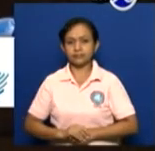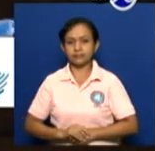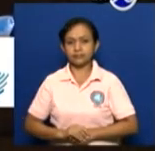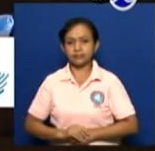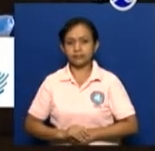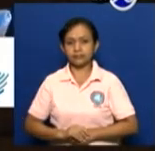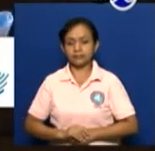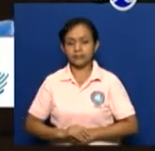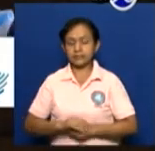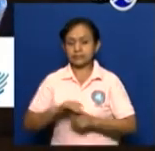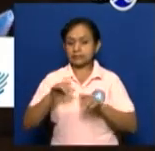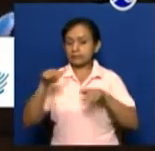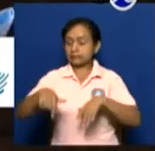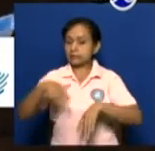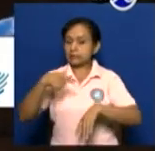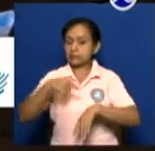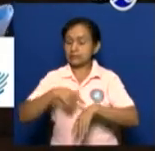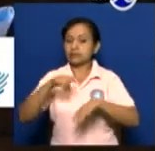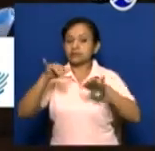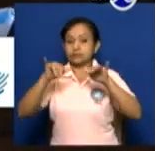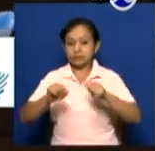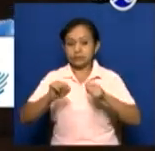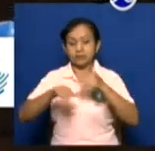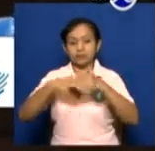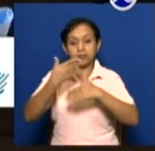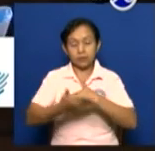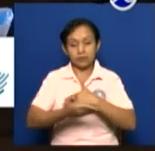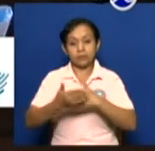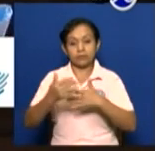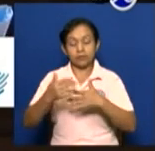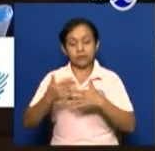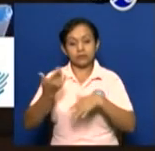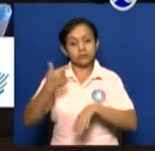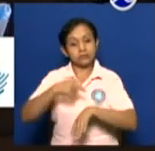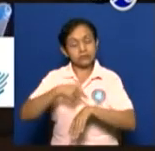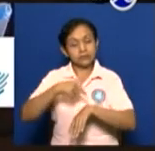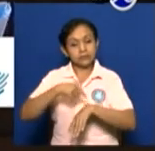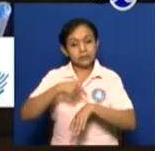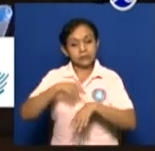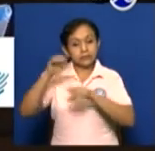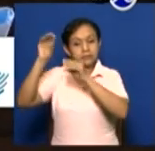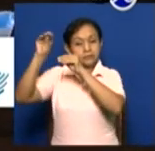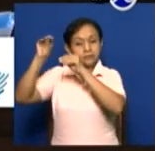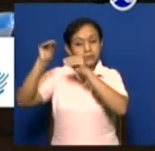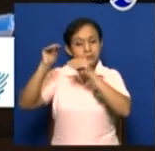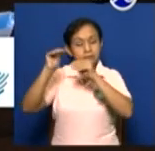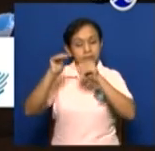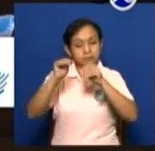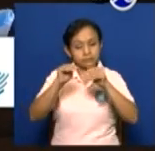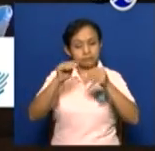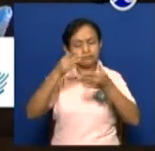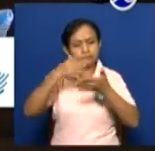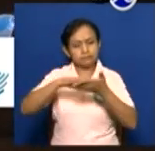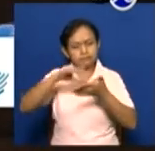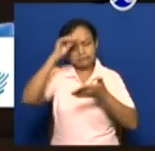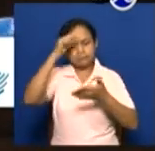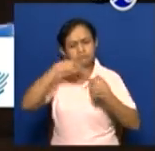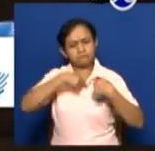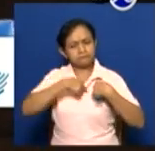Es el momento en que después de un prolongado proceso en que fue aquilatando su